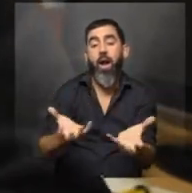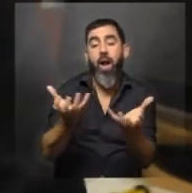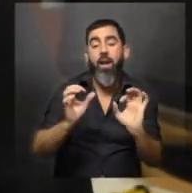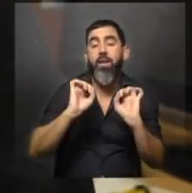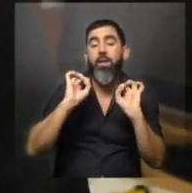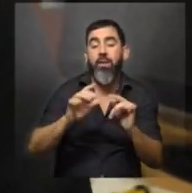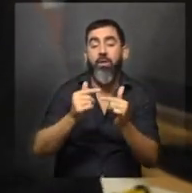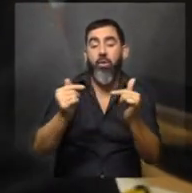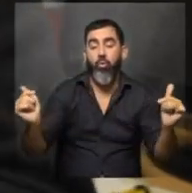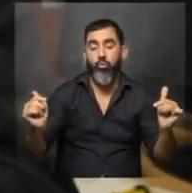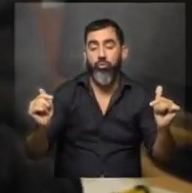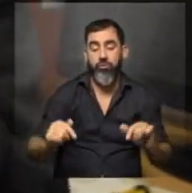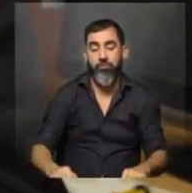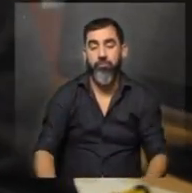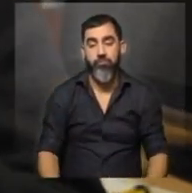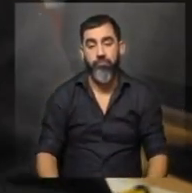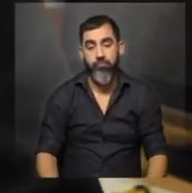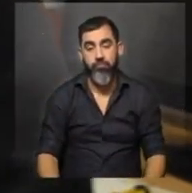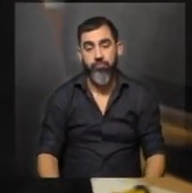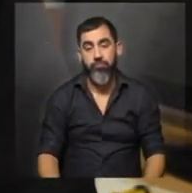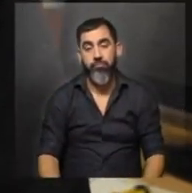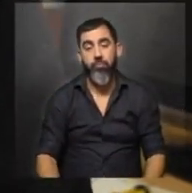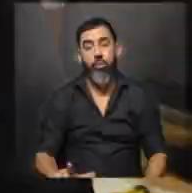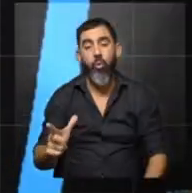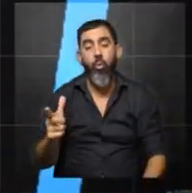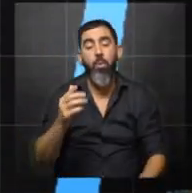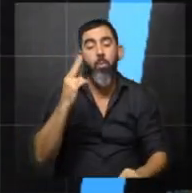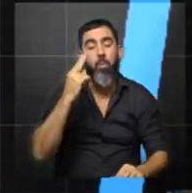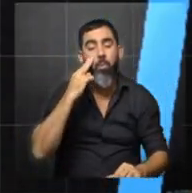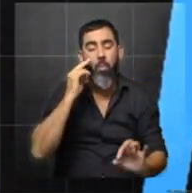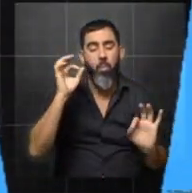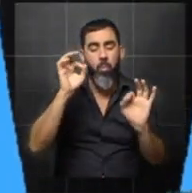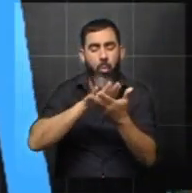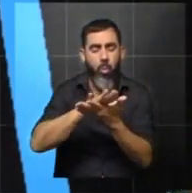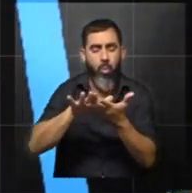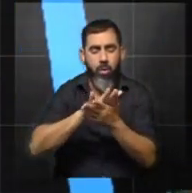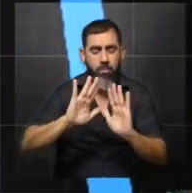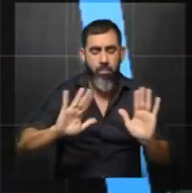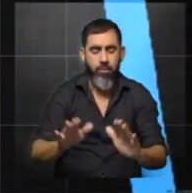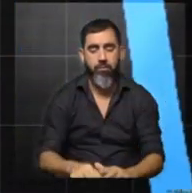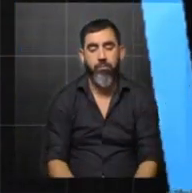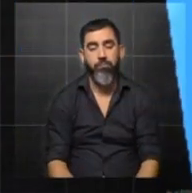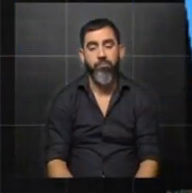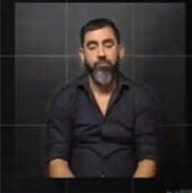calentar las moléculas, los átomos que componen cualquier cuerpo sólido.